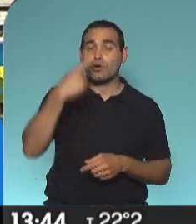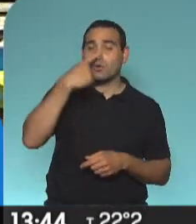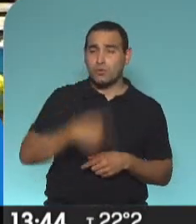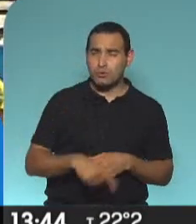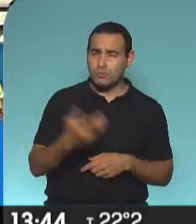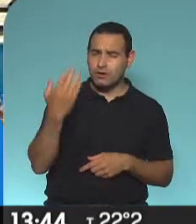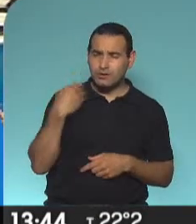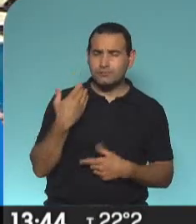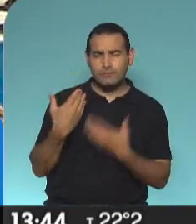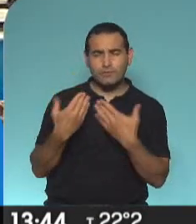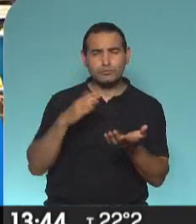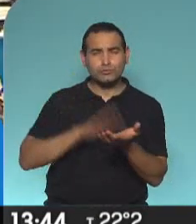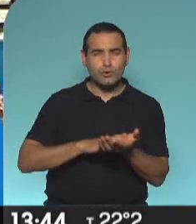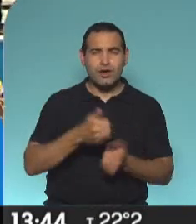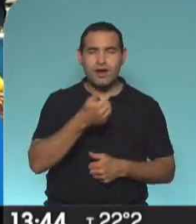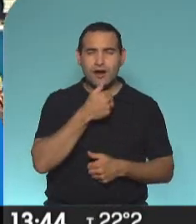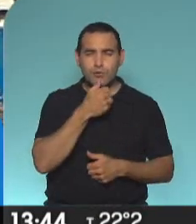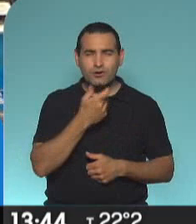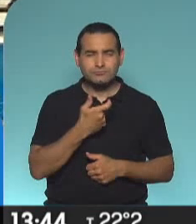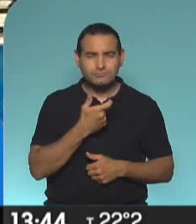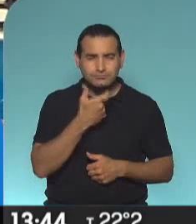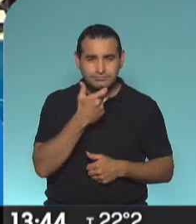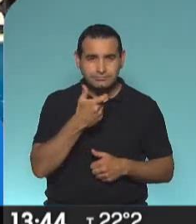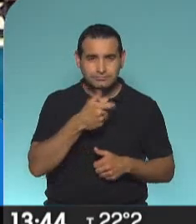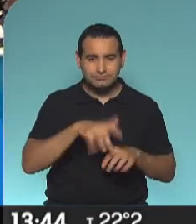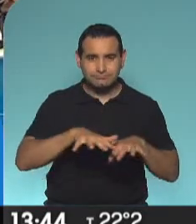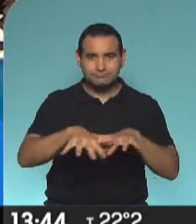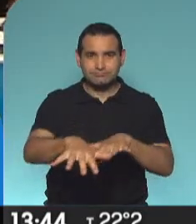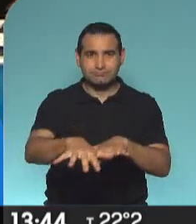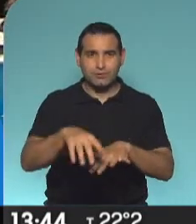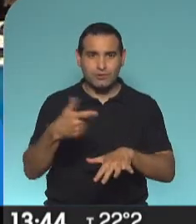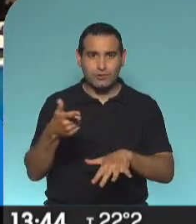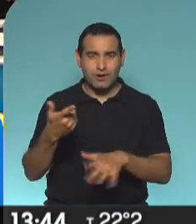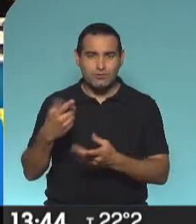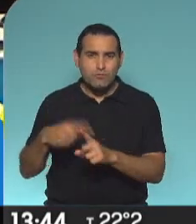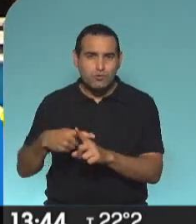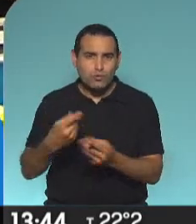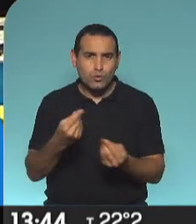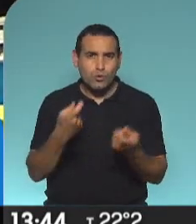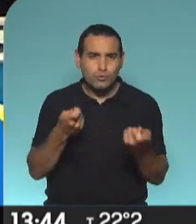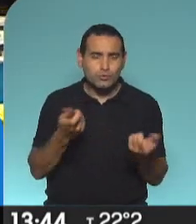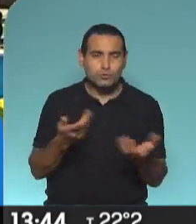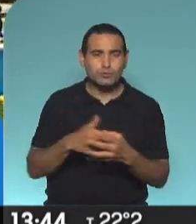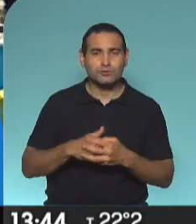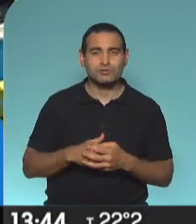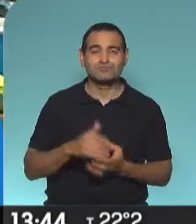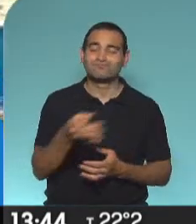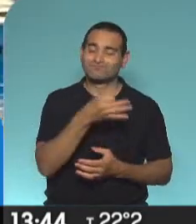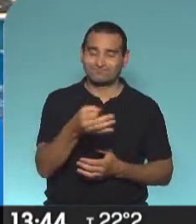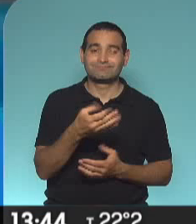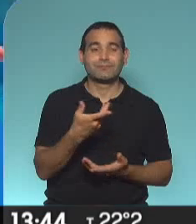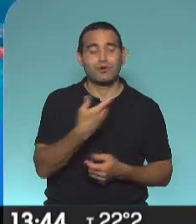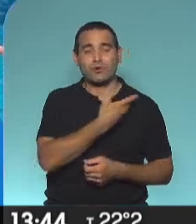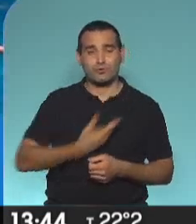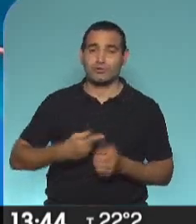antes hablábamos del agua, la temperatura del agua, ya que no tienen el globo que climatiza la pileta. ¿Cómo es ese tema? Sí, bueno, la reglamentación del